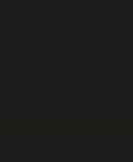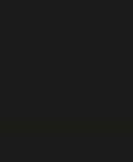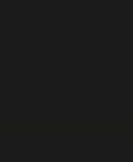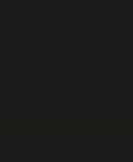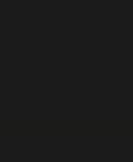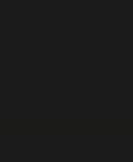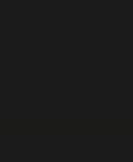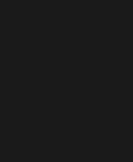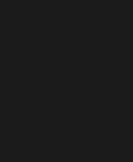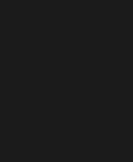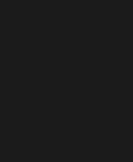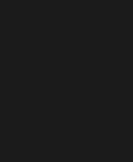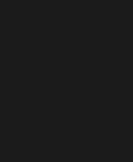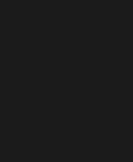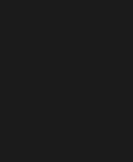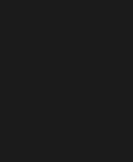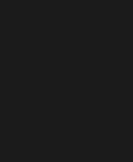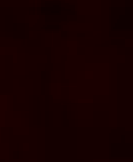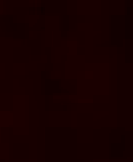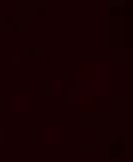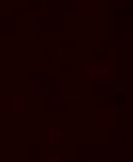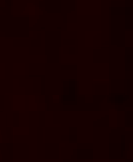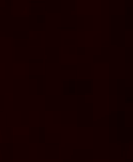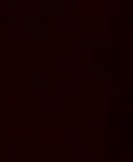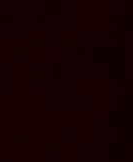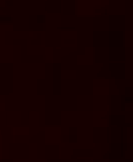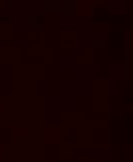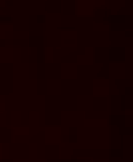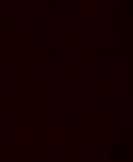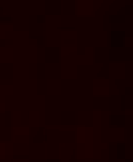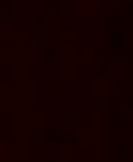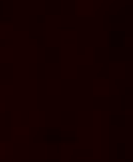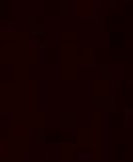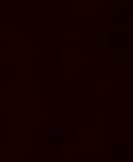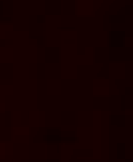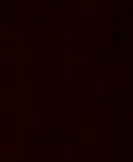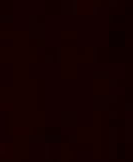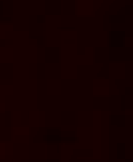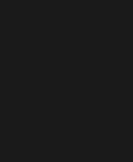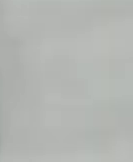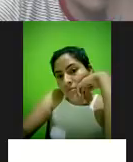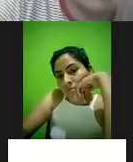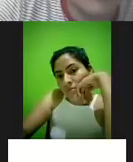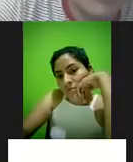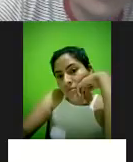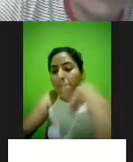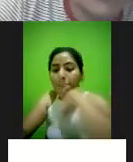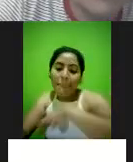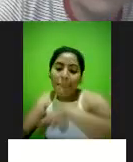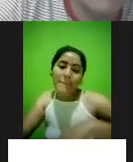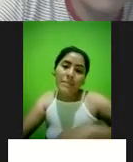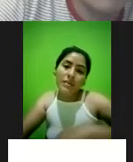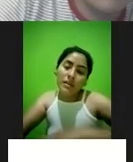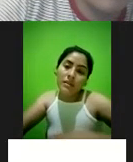terminaciones que deben saber cada uno. Lo más superficial, chicos. Esto le van a preguntar, ustedes ya tienen que estar con este conocimiento general ahí en la